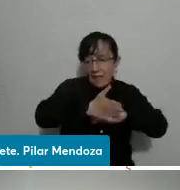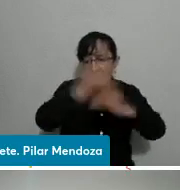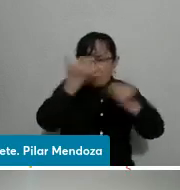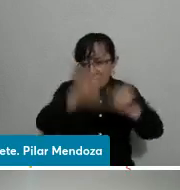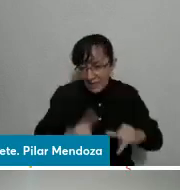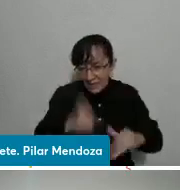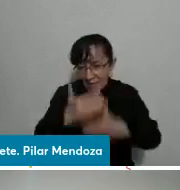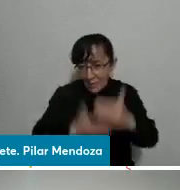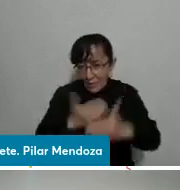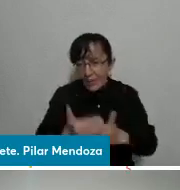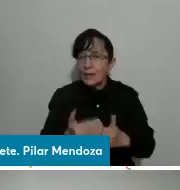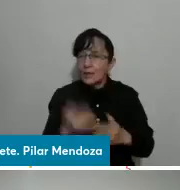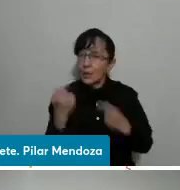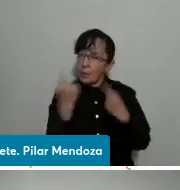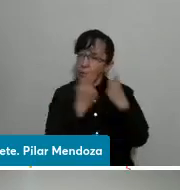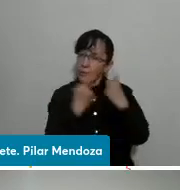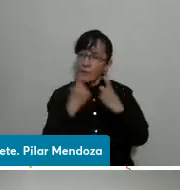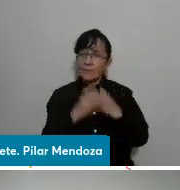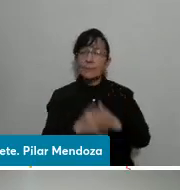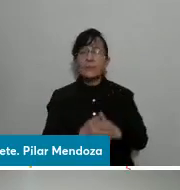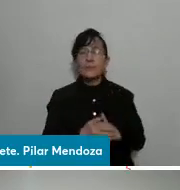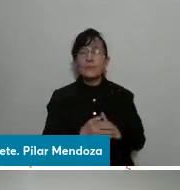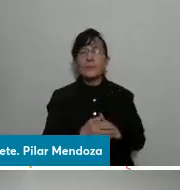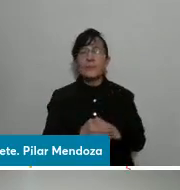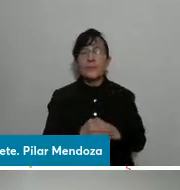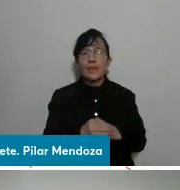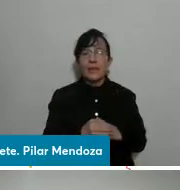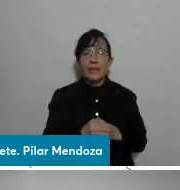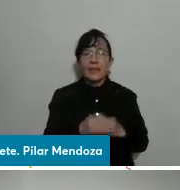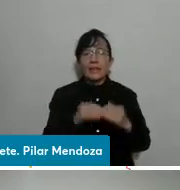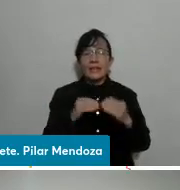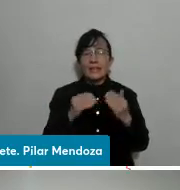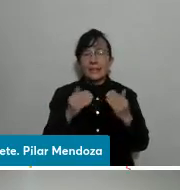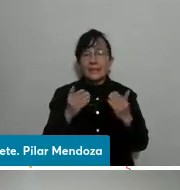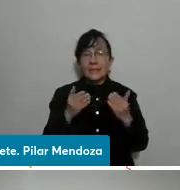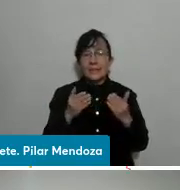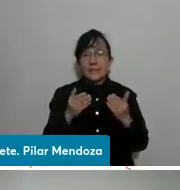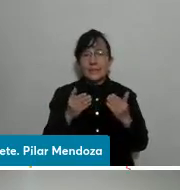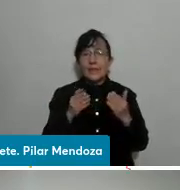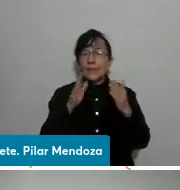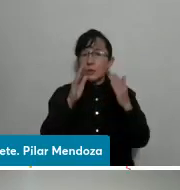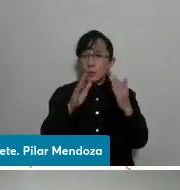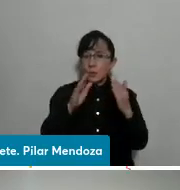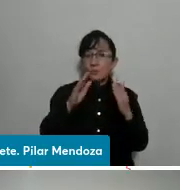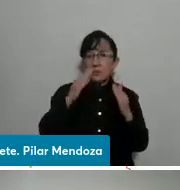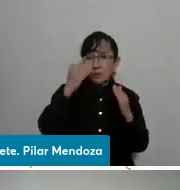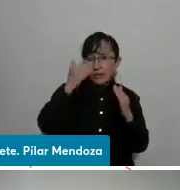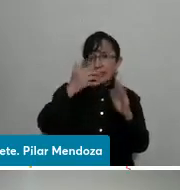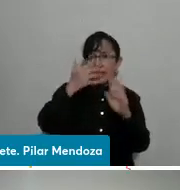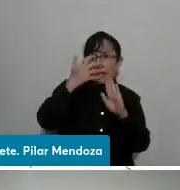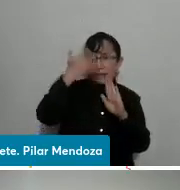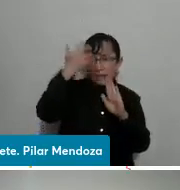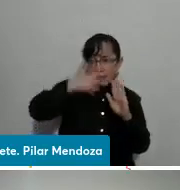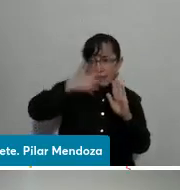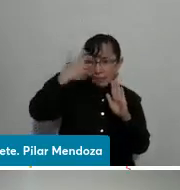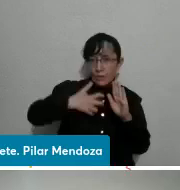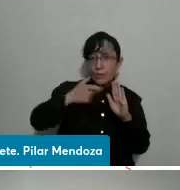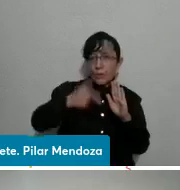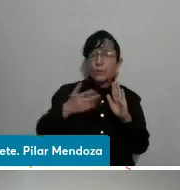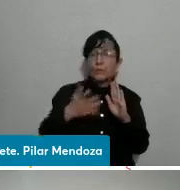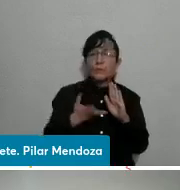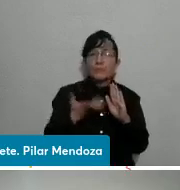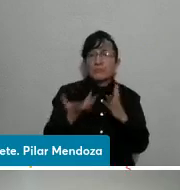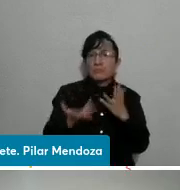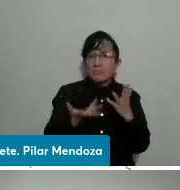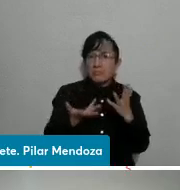que como para cerrar ese espacio de evaluación, lo que se